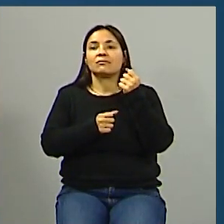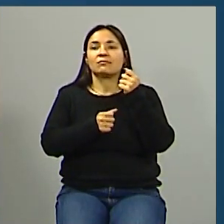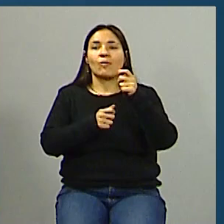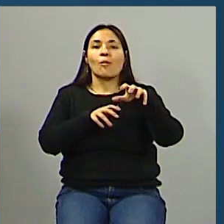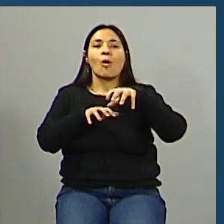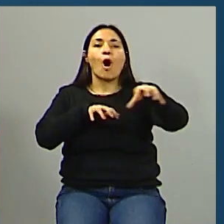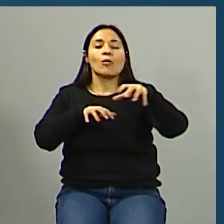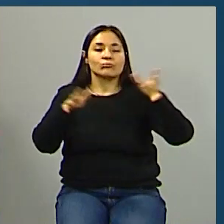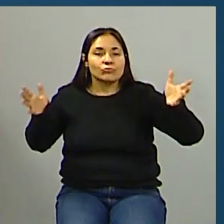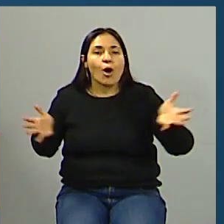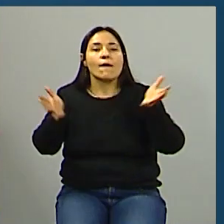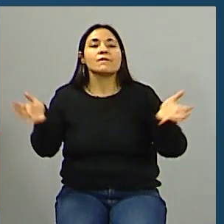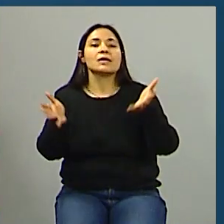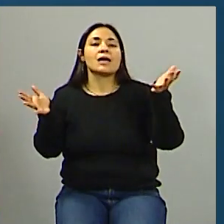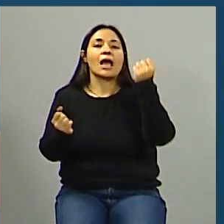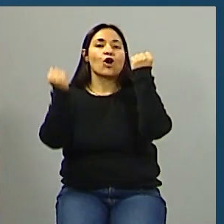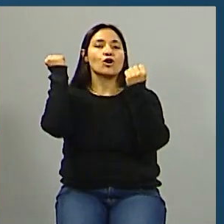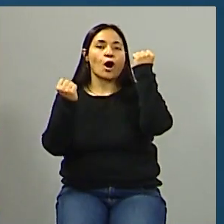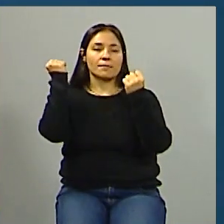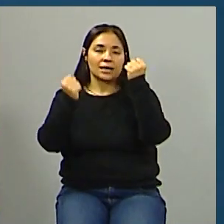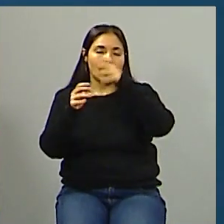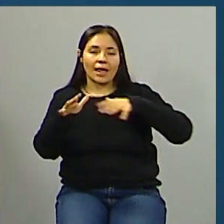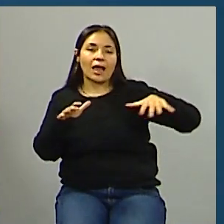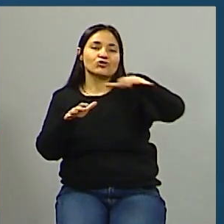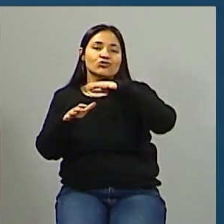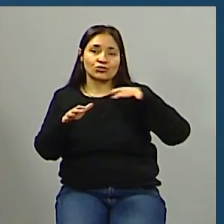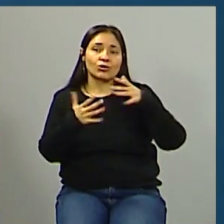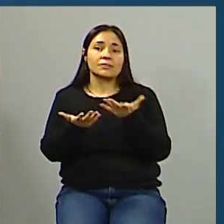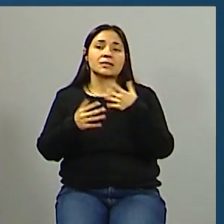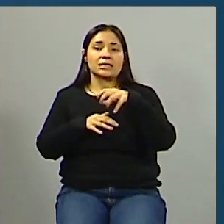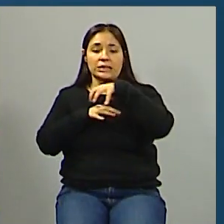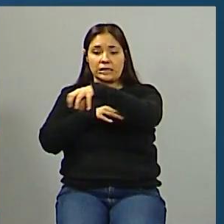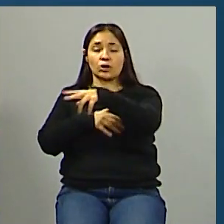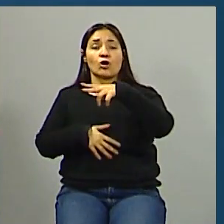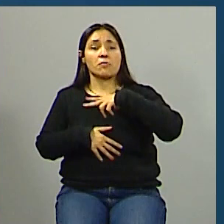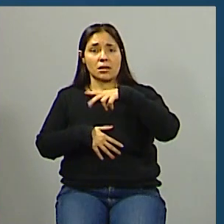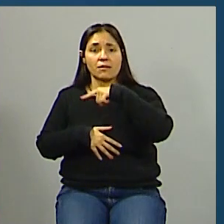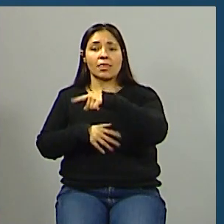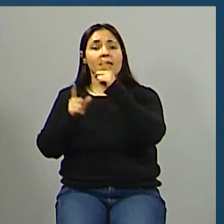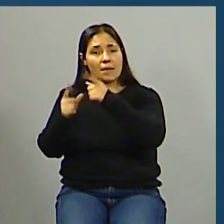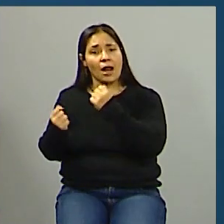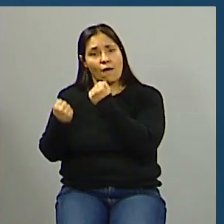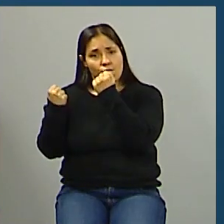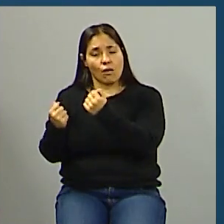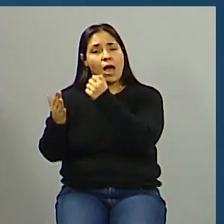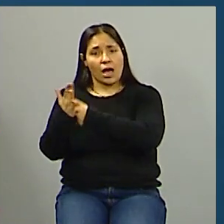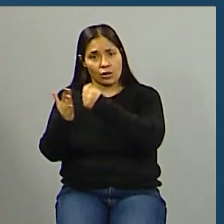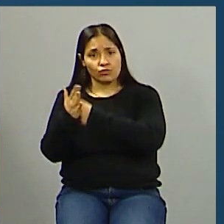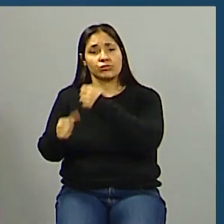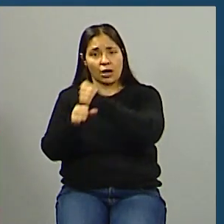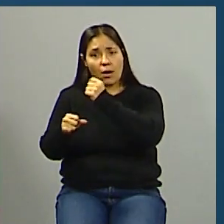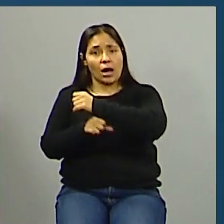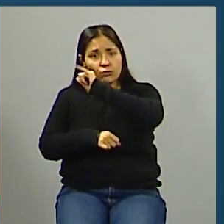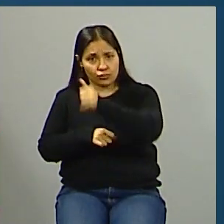las fuerzas económicas de la zona. Ha habido, y el sector privado yo creo que ha hecho un esfuerzo, que ha hecho sus deberes, que ha adherido a